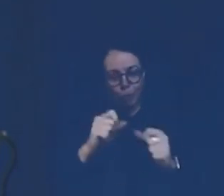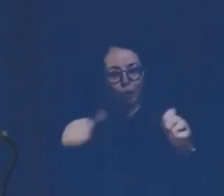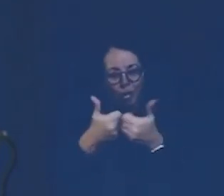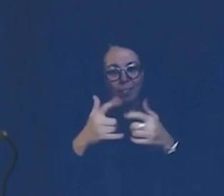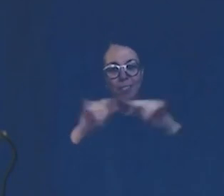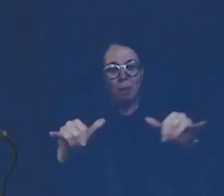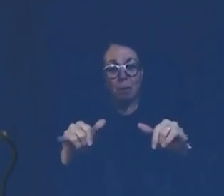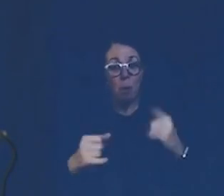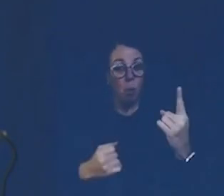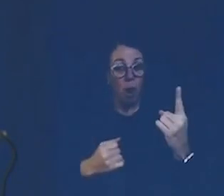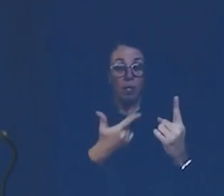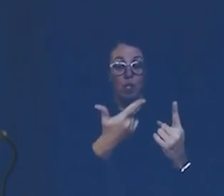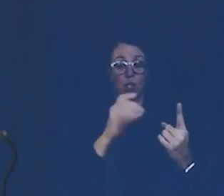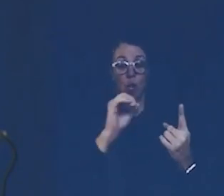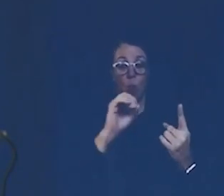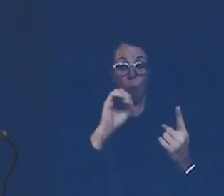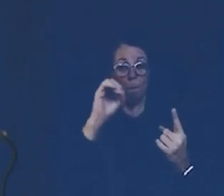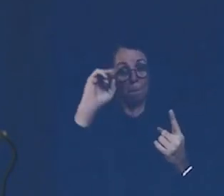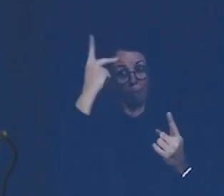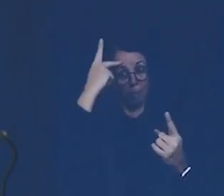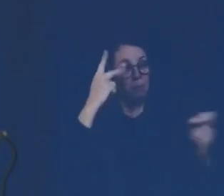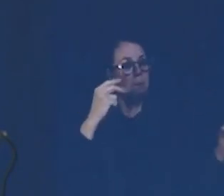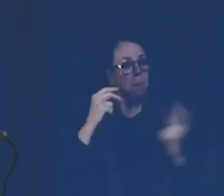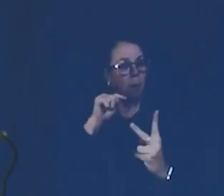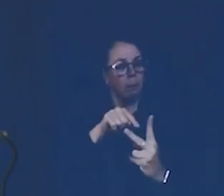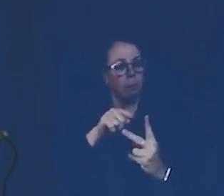transnacionales que no respetan órdenes ni se adhieren a ideologías.